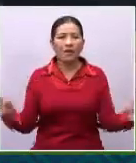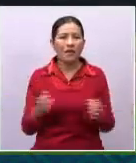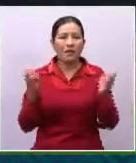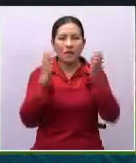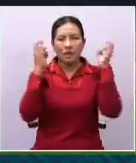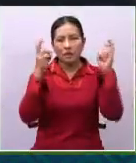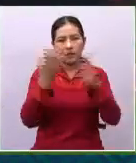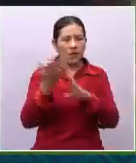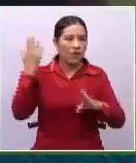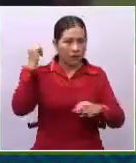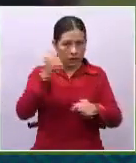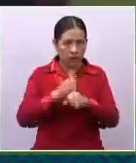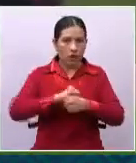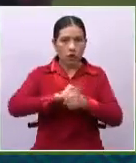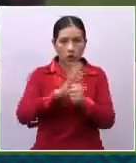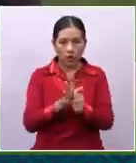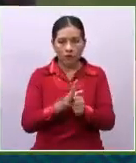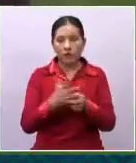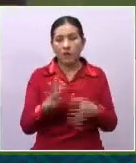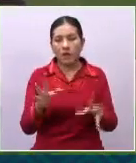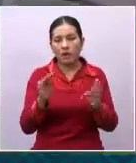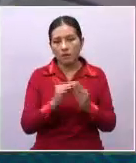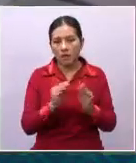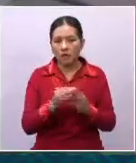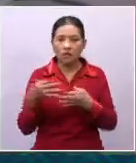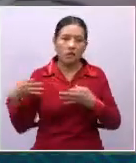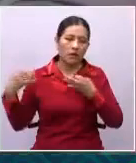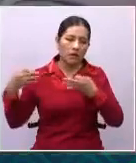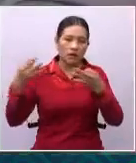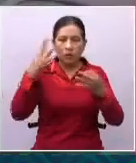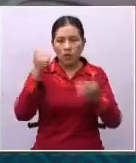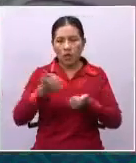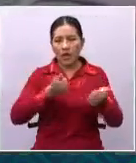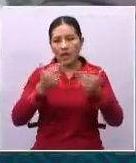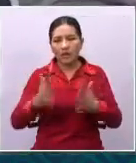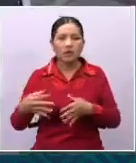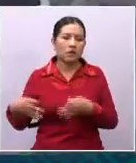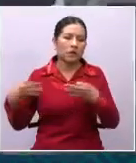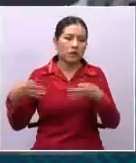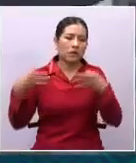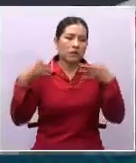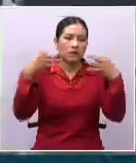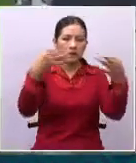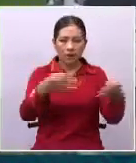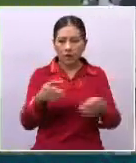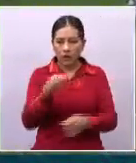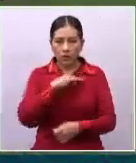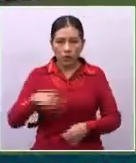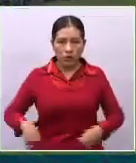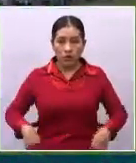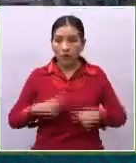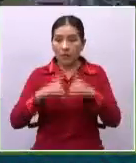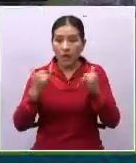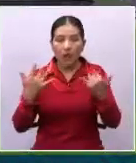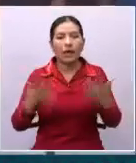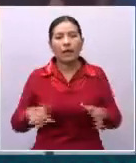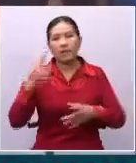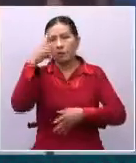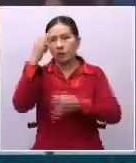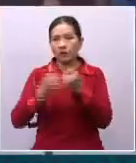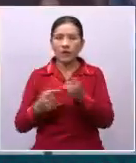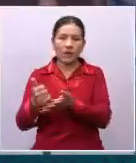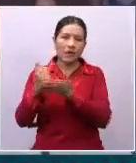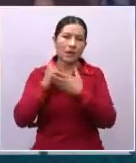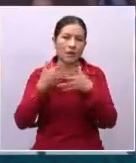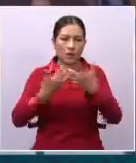que tendrían que haber llegado ya bastante tiempo atrás, pero por cuestiones administrativas, nos han dicho los del municipio, no ha podido llegar y ahora ya han contratado a la